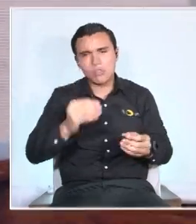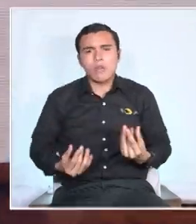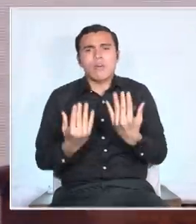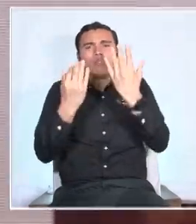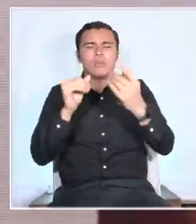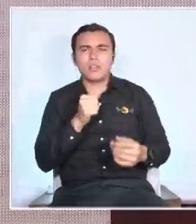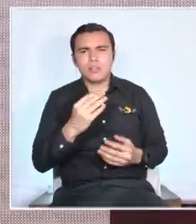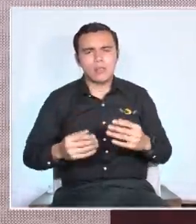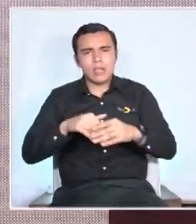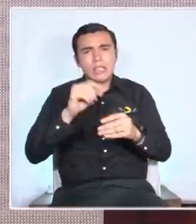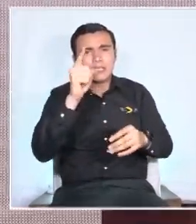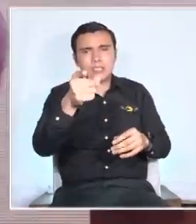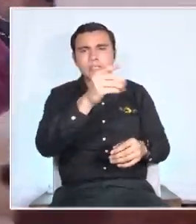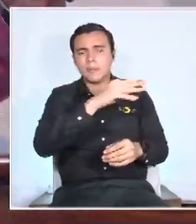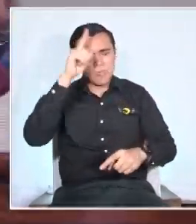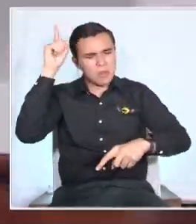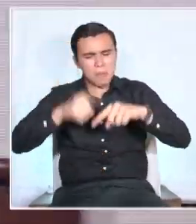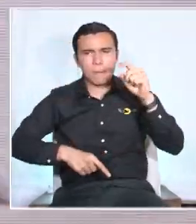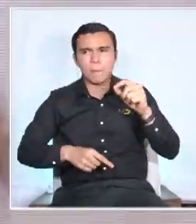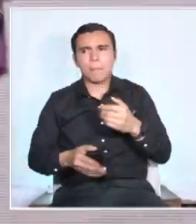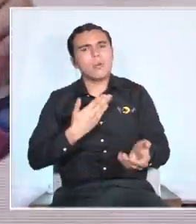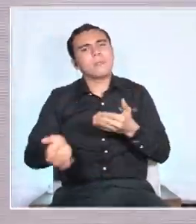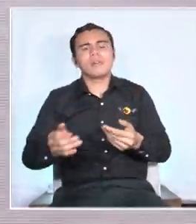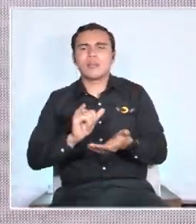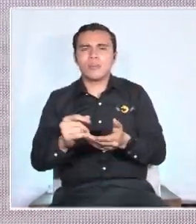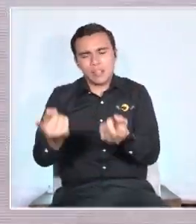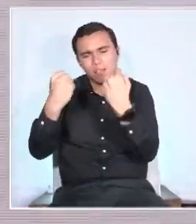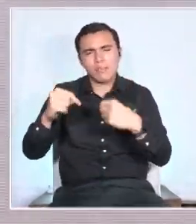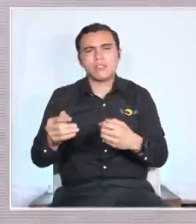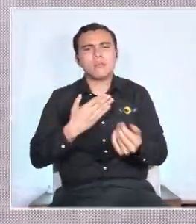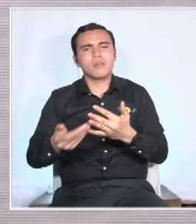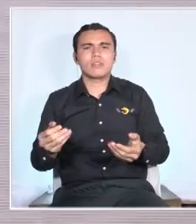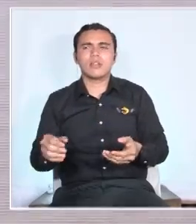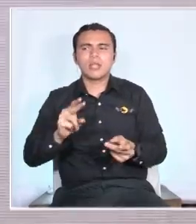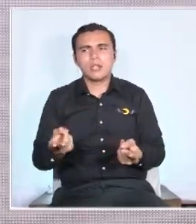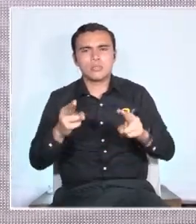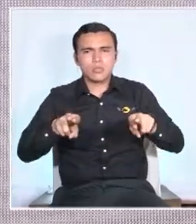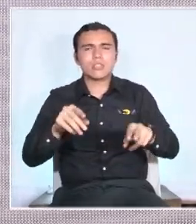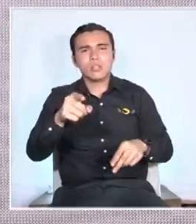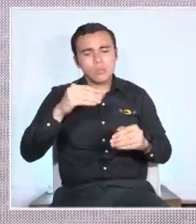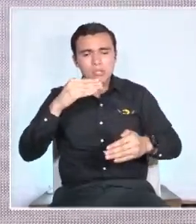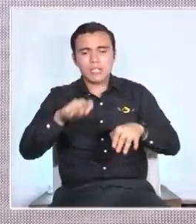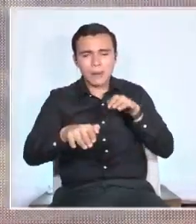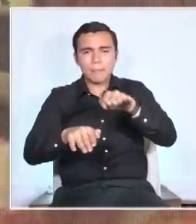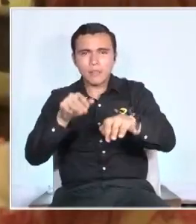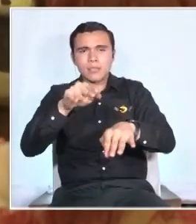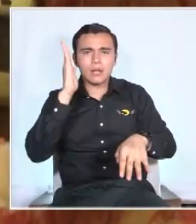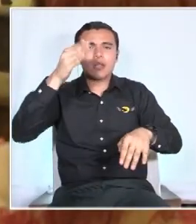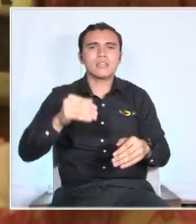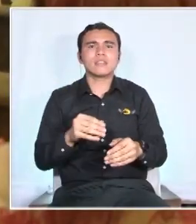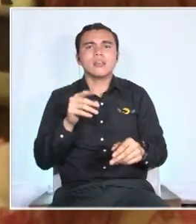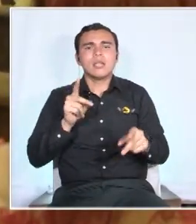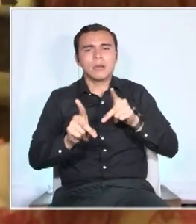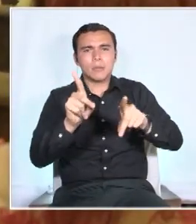esté encendido en ti. Y no importa lo que venga, no importa lo que suceda, tú vas a seguir caminando, como dijo Jehová al pueblo